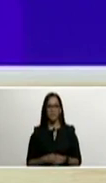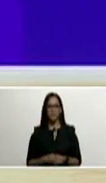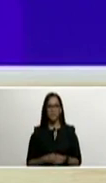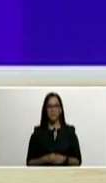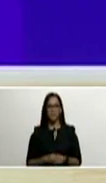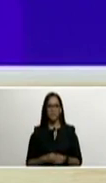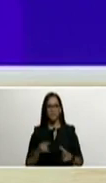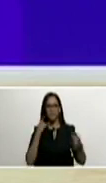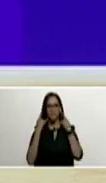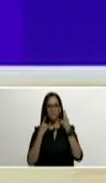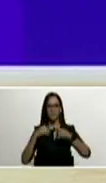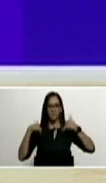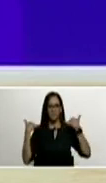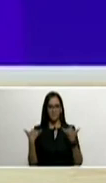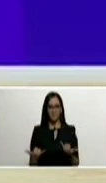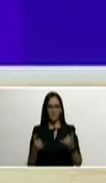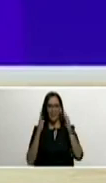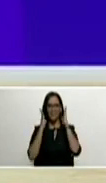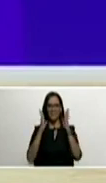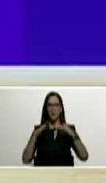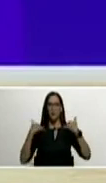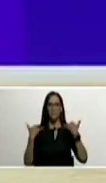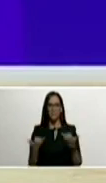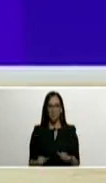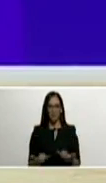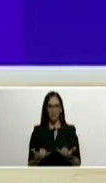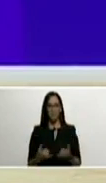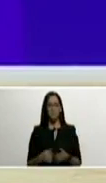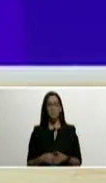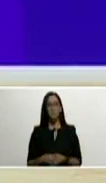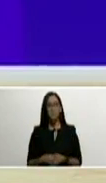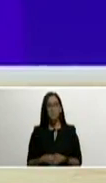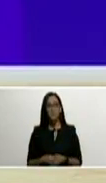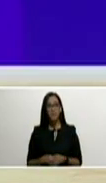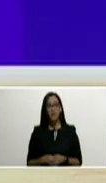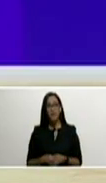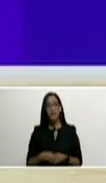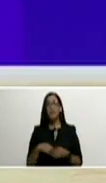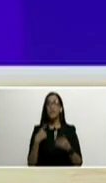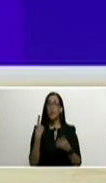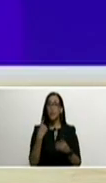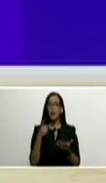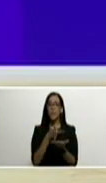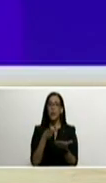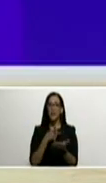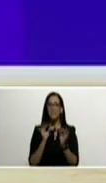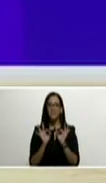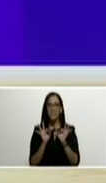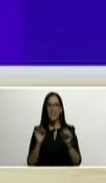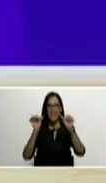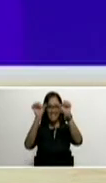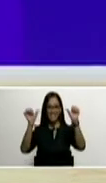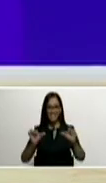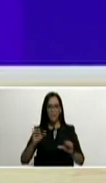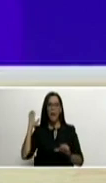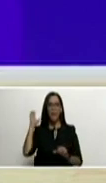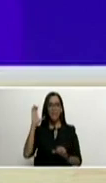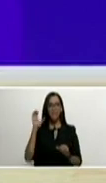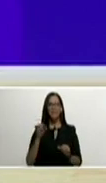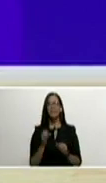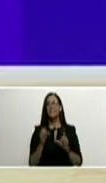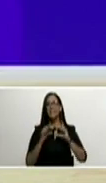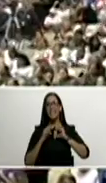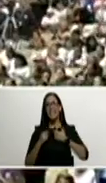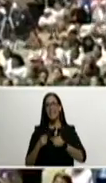acción inmediata, para la atención inmediata, y una aplicación especial en el sistema Patria, del carnet